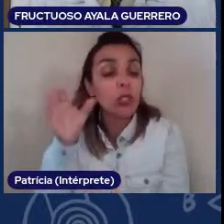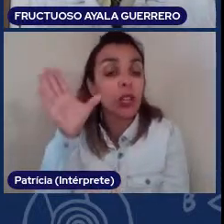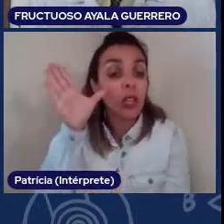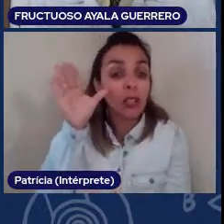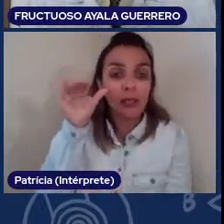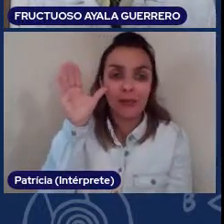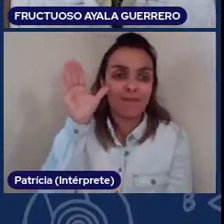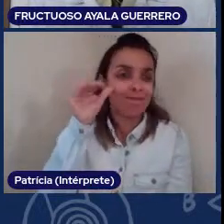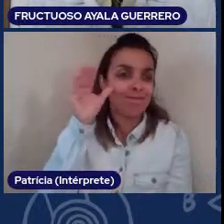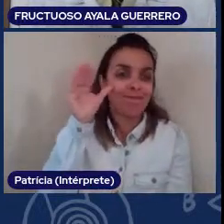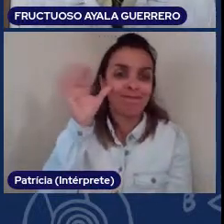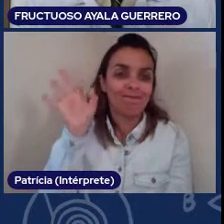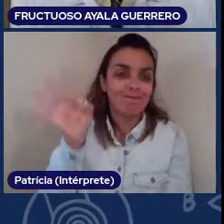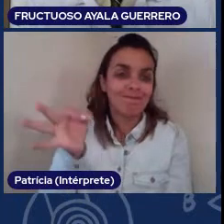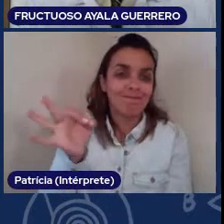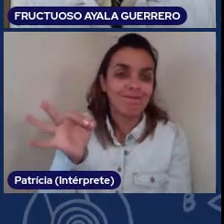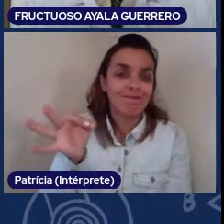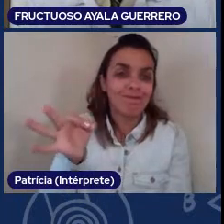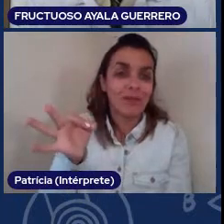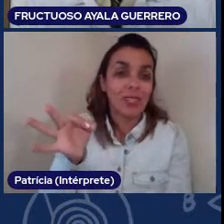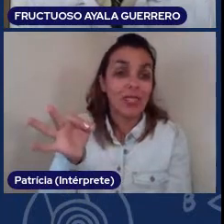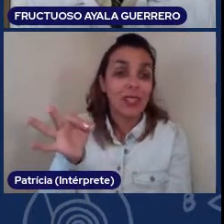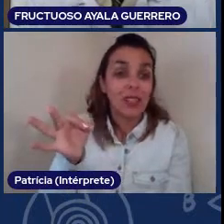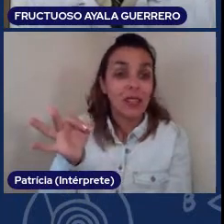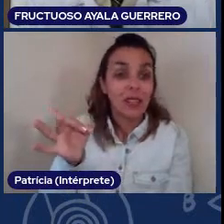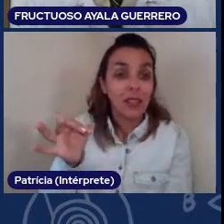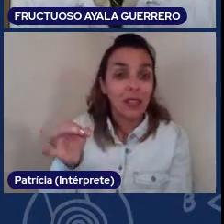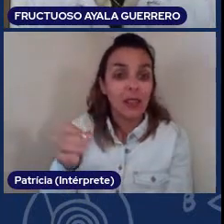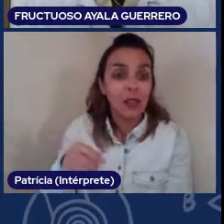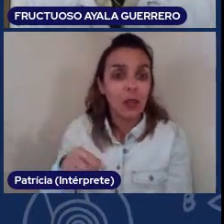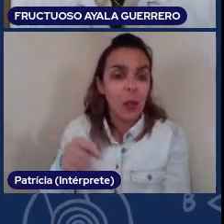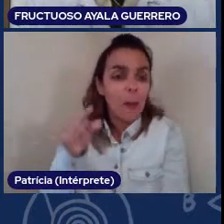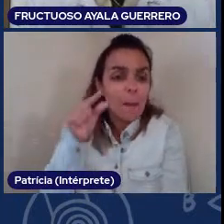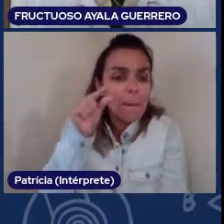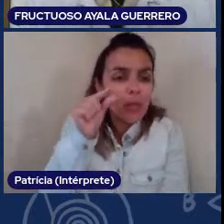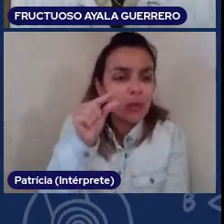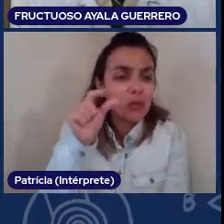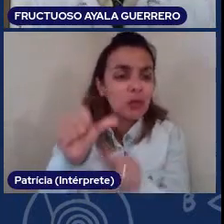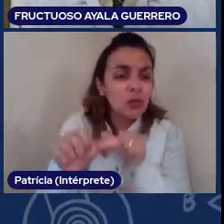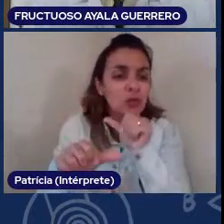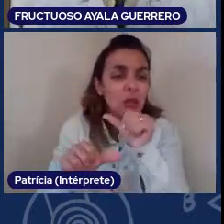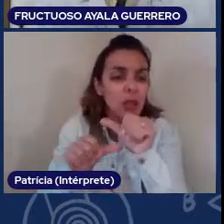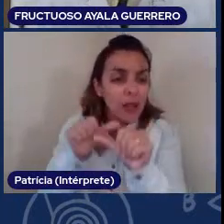adecuada, de tal manera que una pequeña alteración